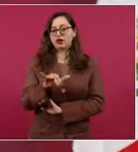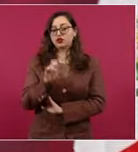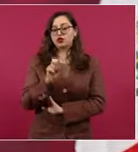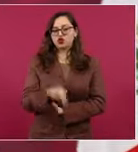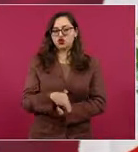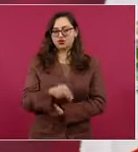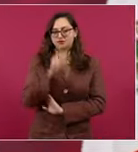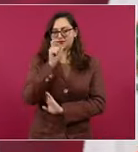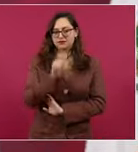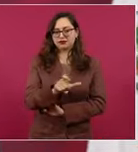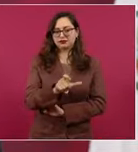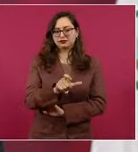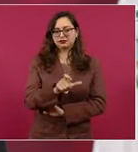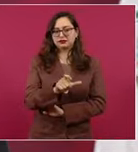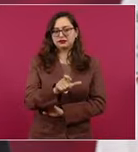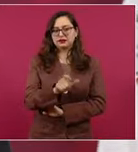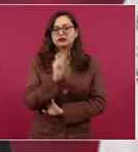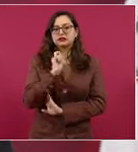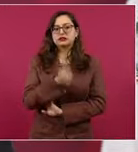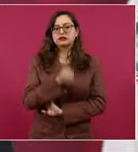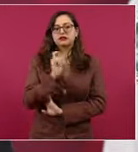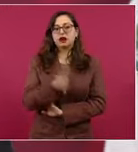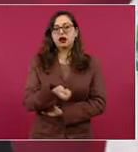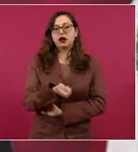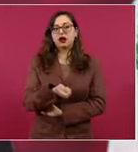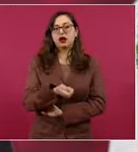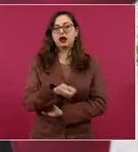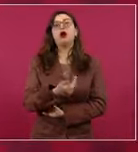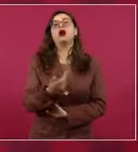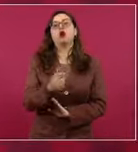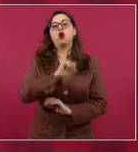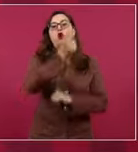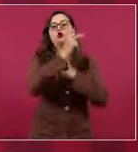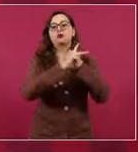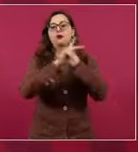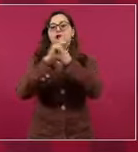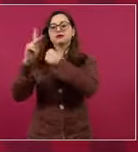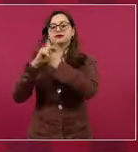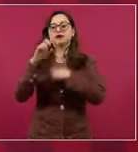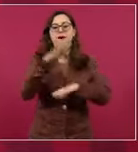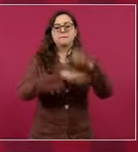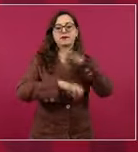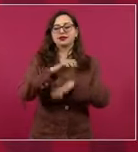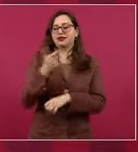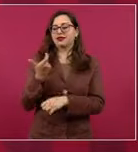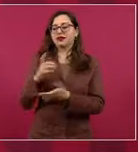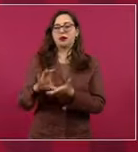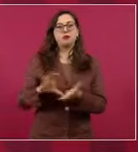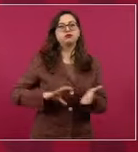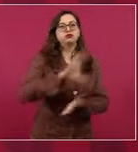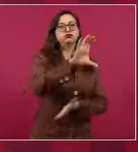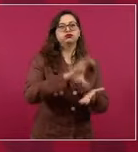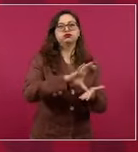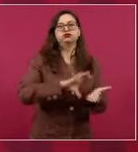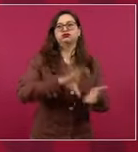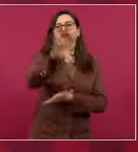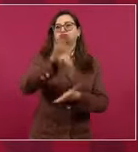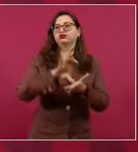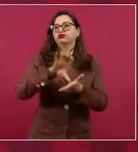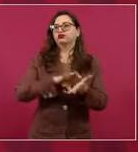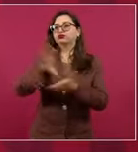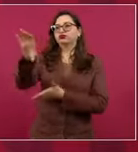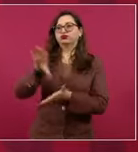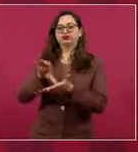para transferir recursos, pero muchísimo dinero a estas empresas,